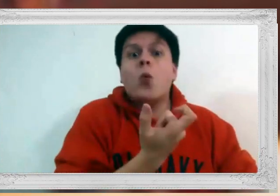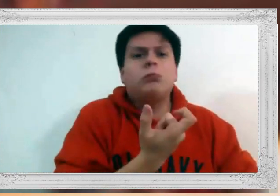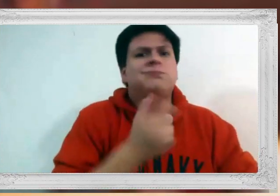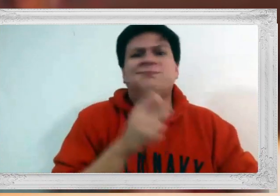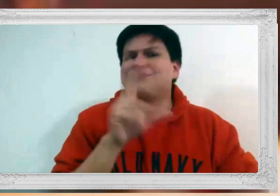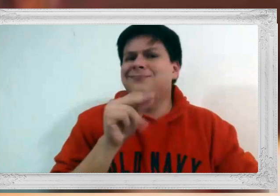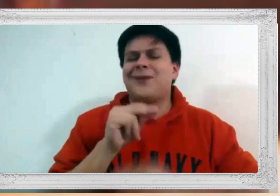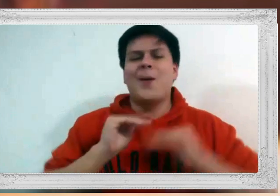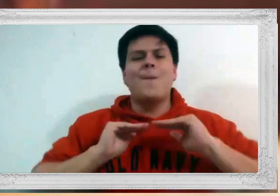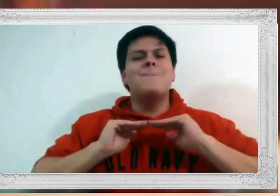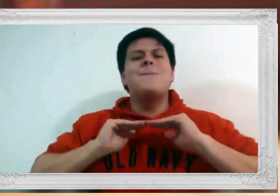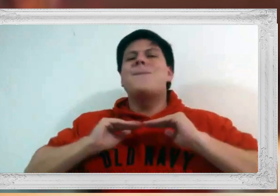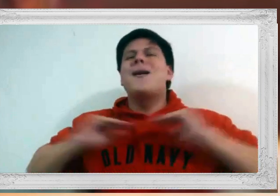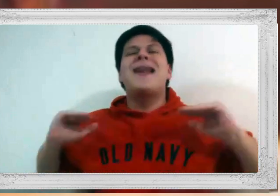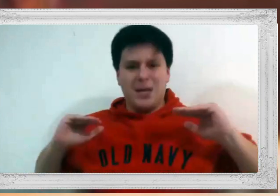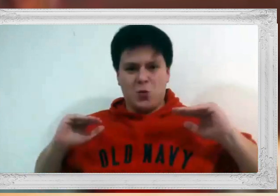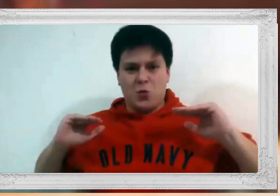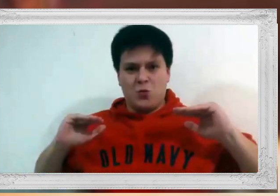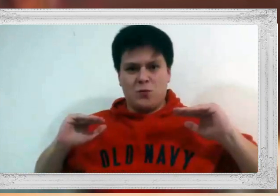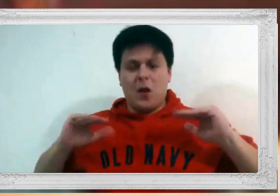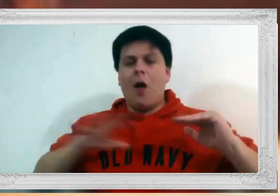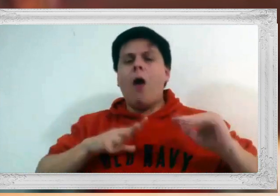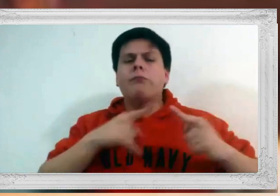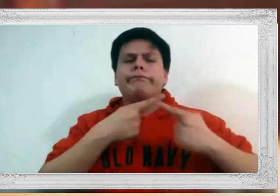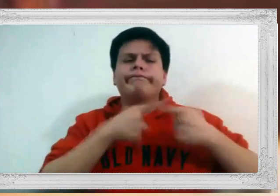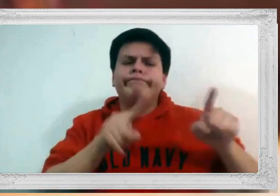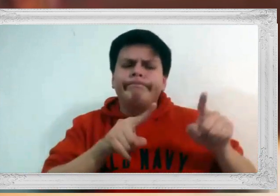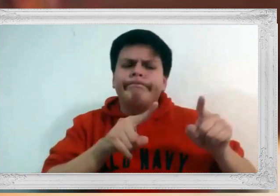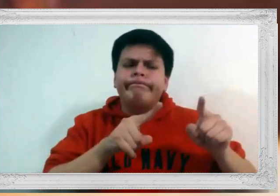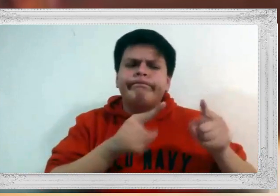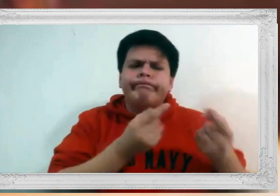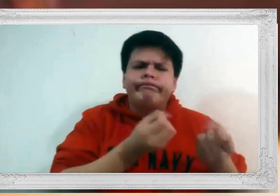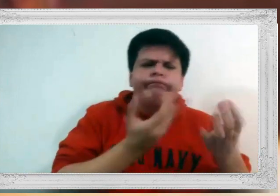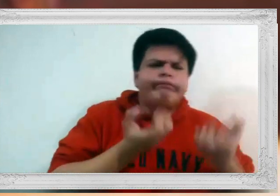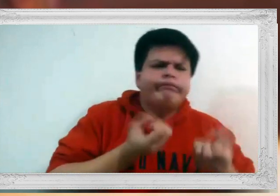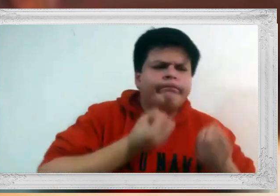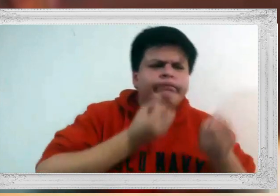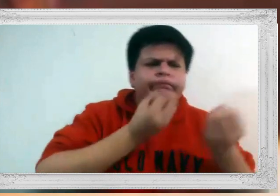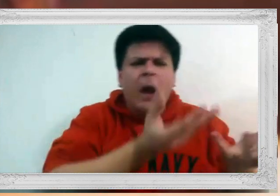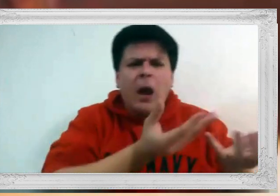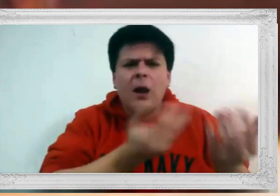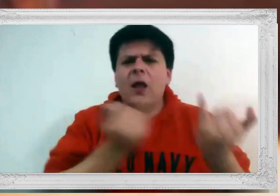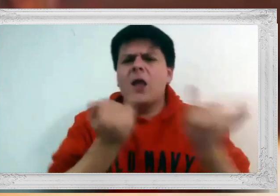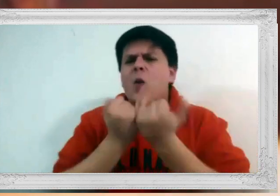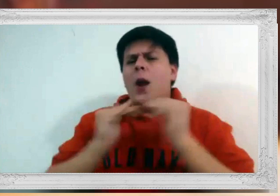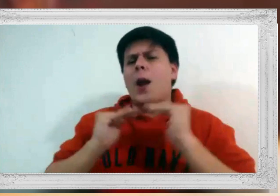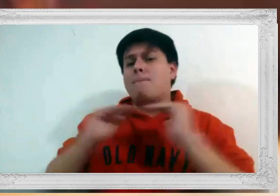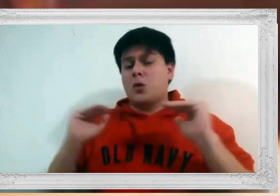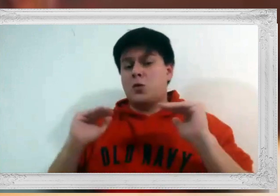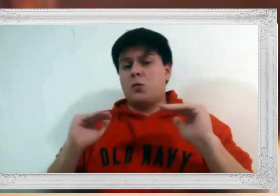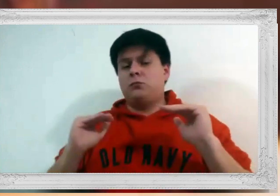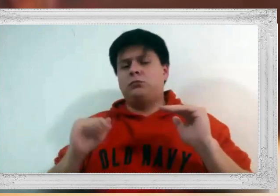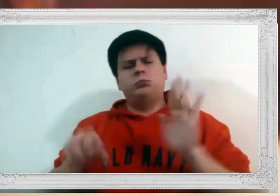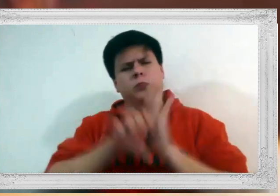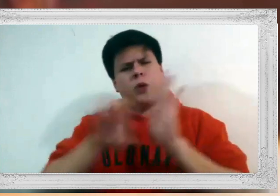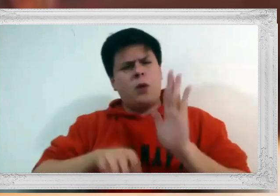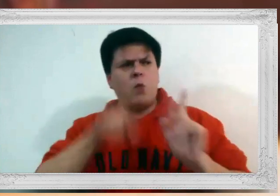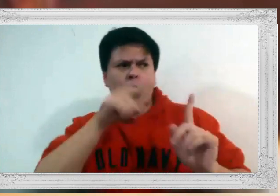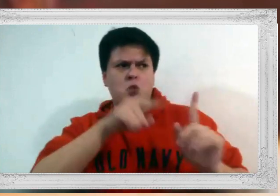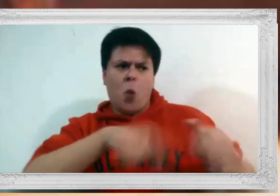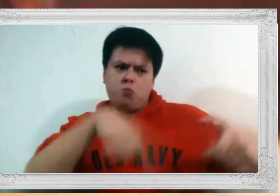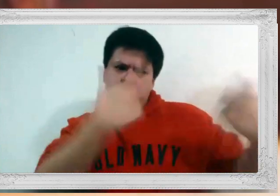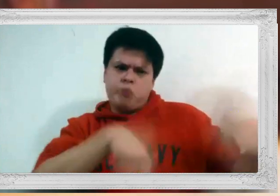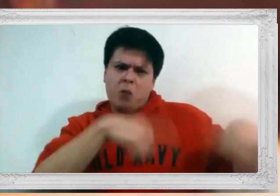Hay una diferencia entre cantidad y plenitud. Tú puedes tener tanto dinero, pero ser una persona